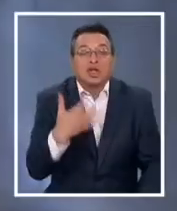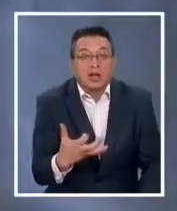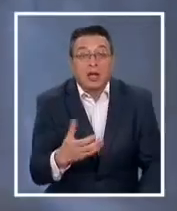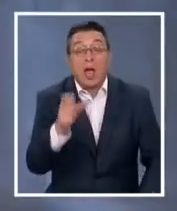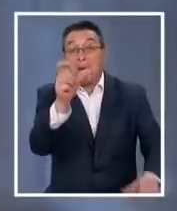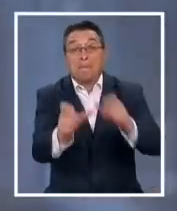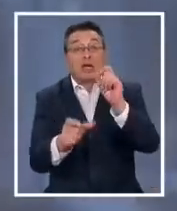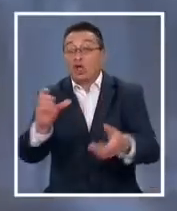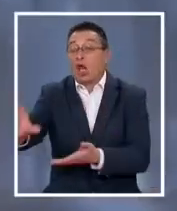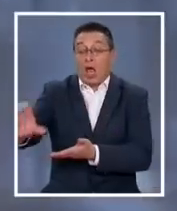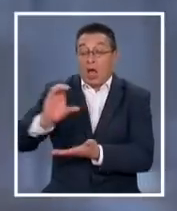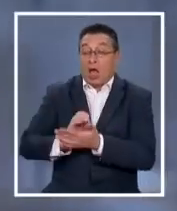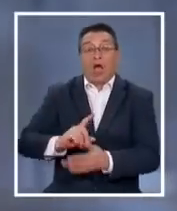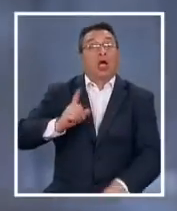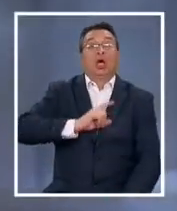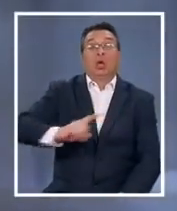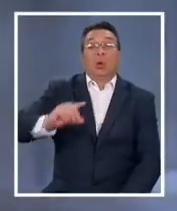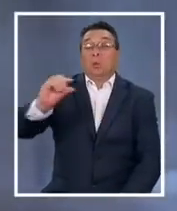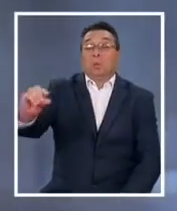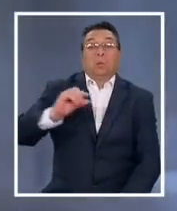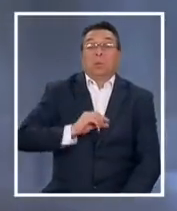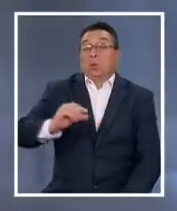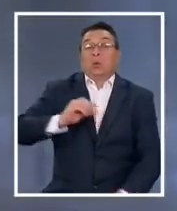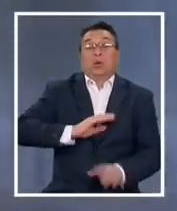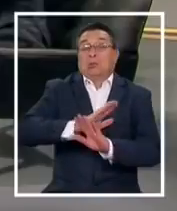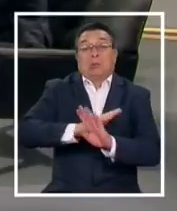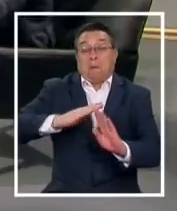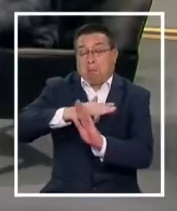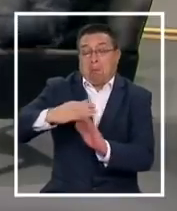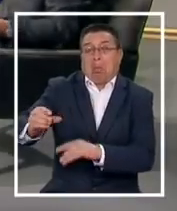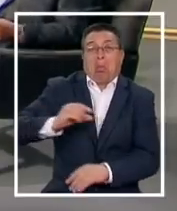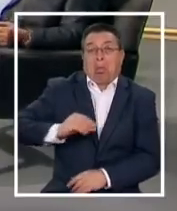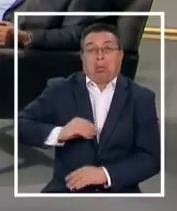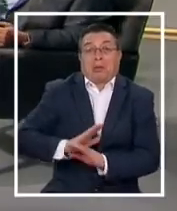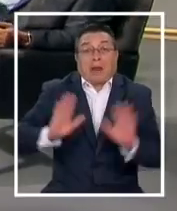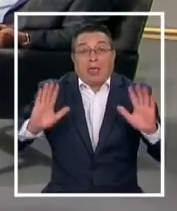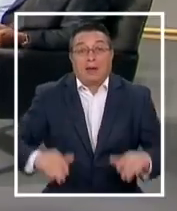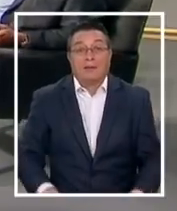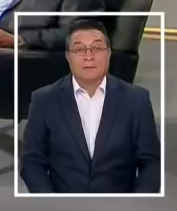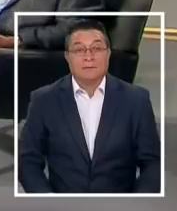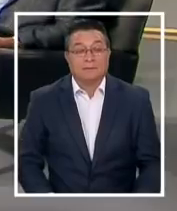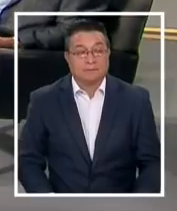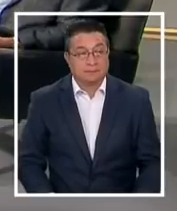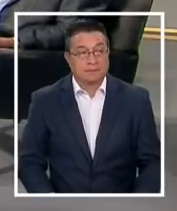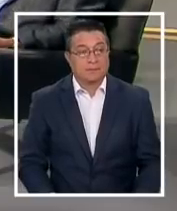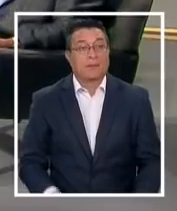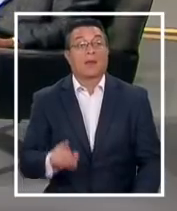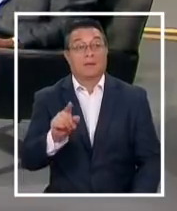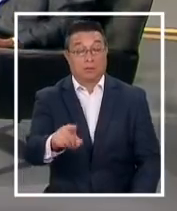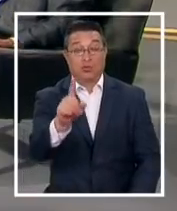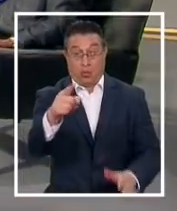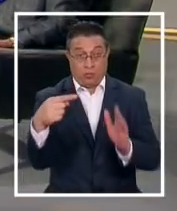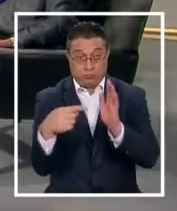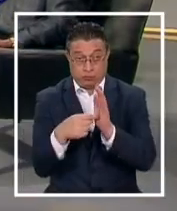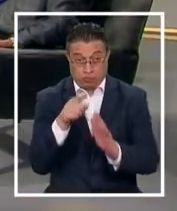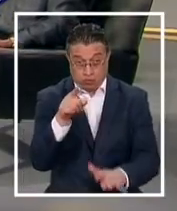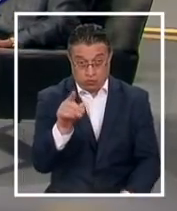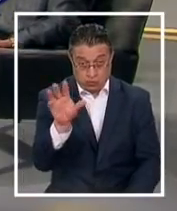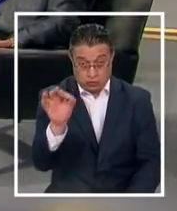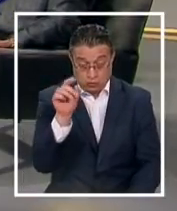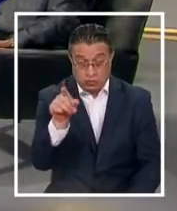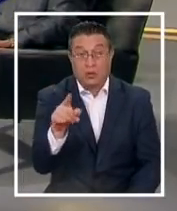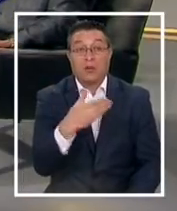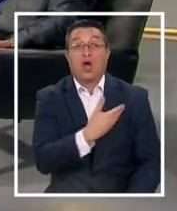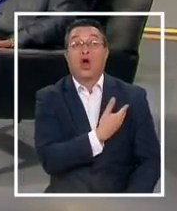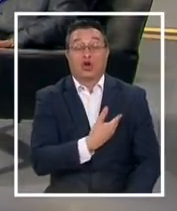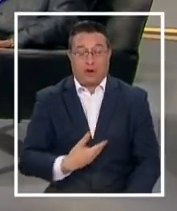gente no le llega, o le llega poco, o le llega media. Natalia González, ¿qué...? Pero, Francisco, yo, tomando tu punto, el gobierno